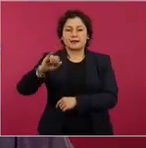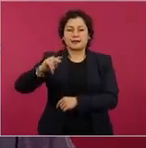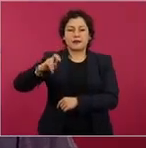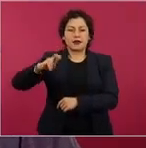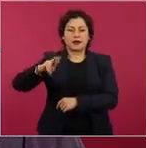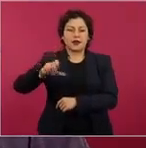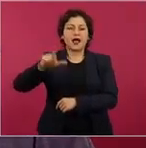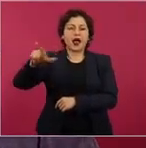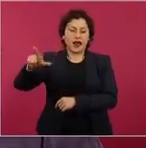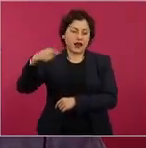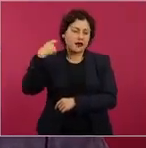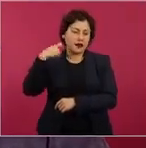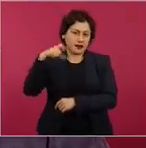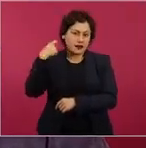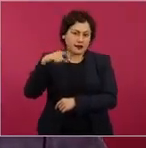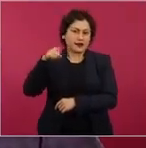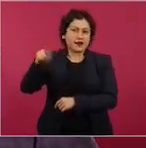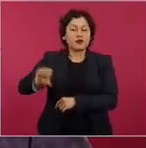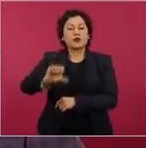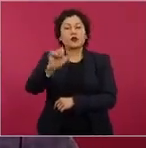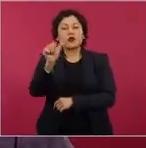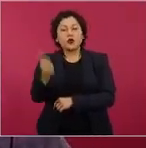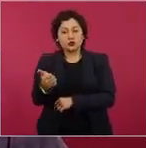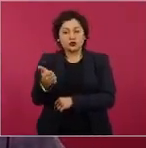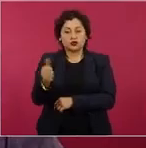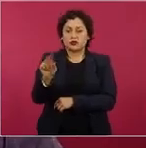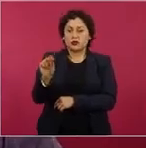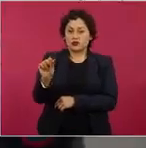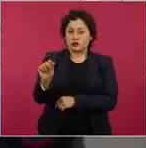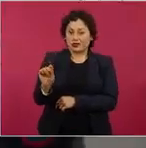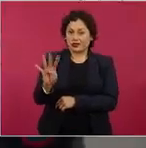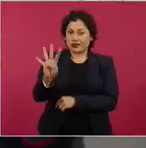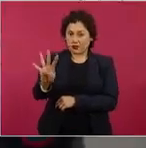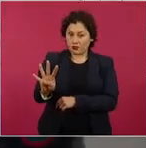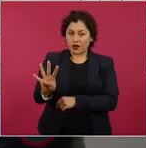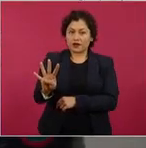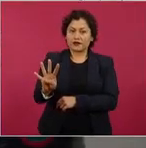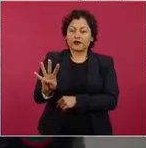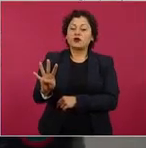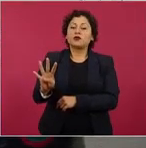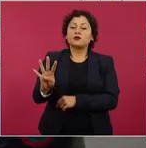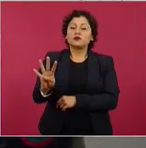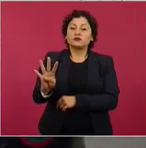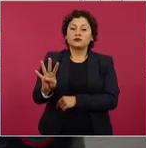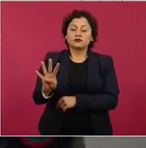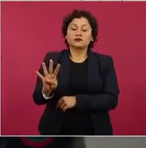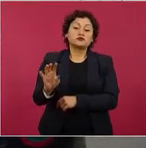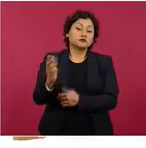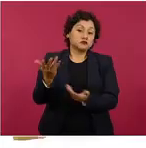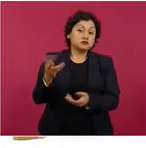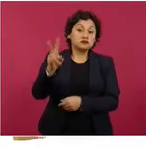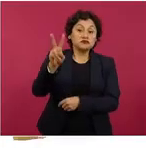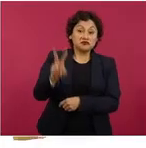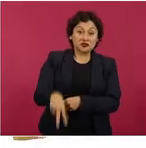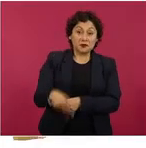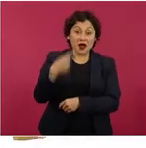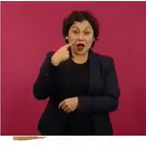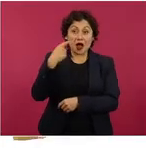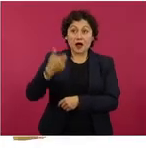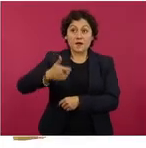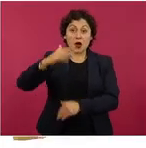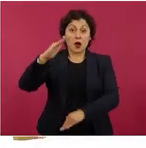en Querétaro, 11 pesos con 84 centavos por litro, cuando el precio máximo